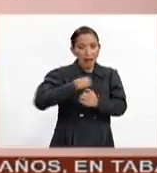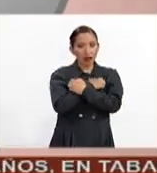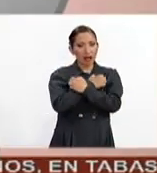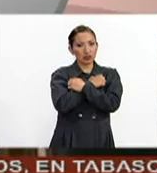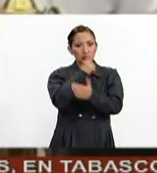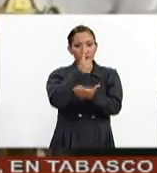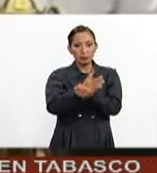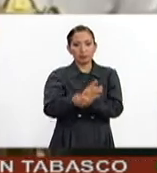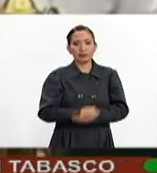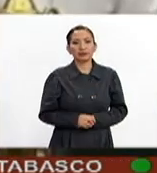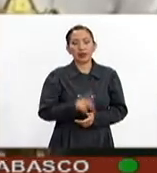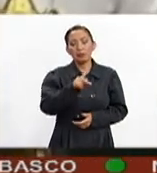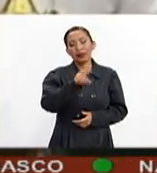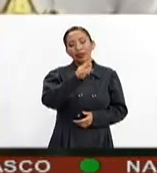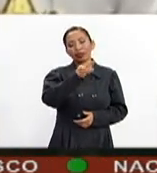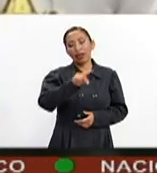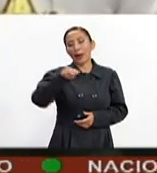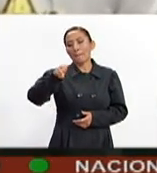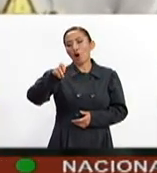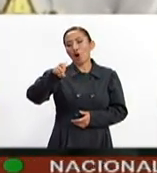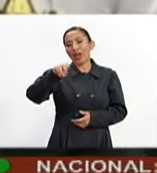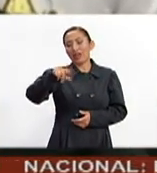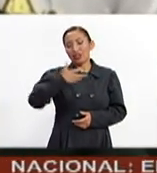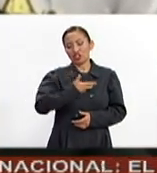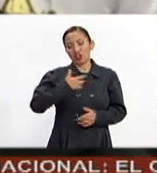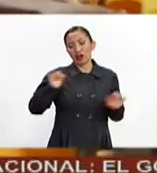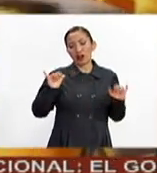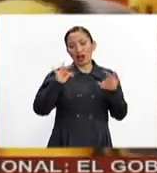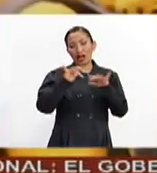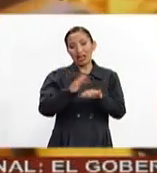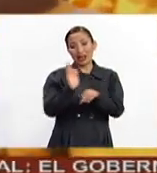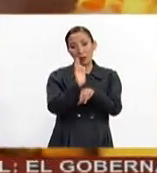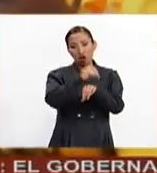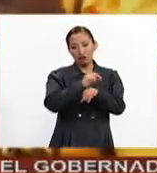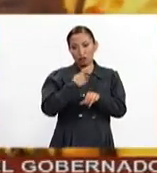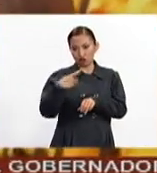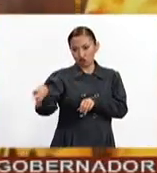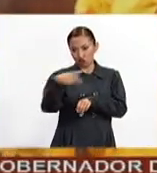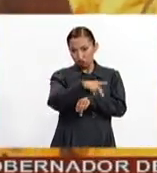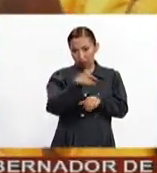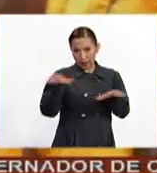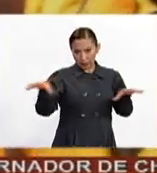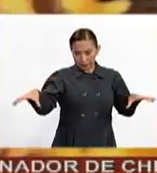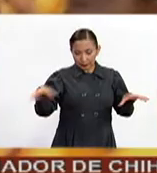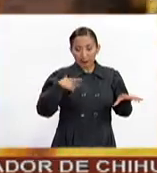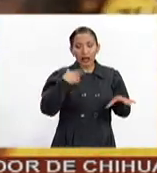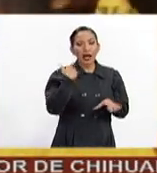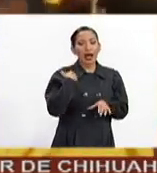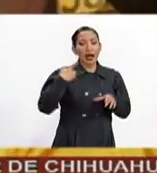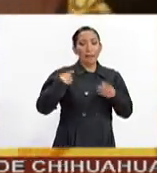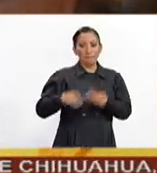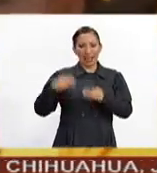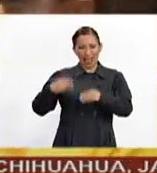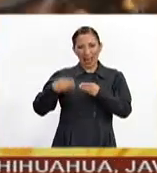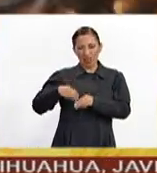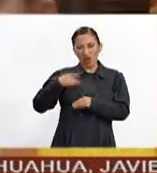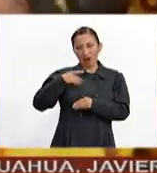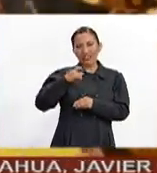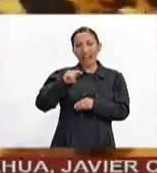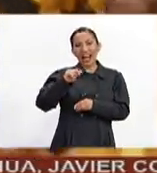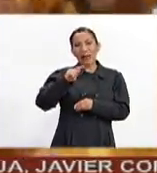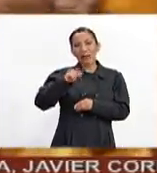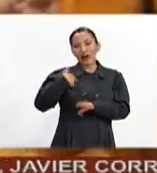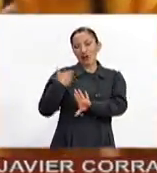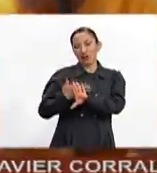educación. PRD y Morena llenan el Zócalo y el Monumento a la Revolución respectivamente, mientras tianguistas en Tlalnepantla agrede